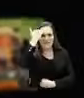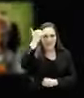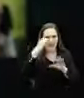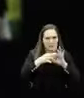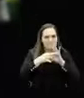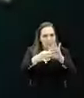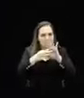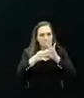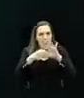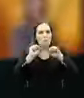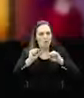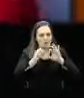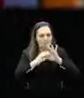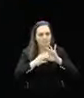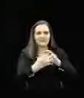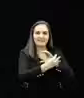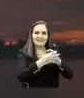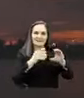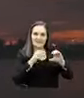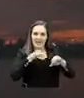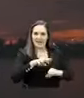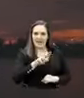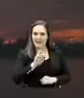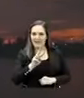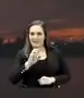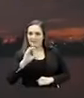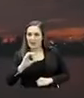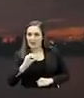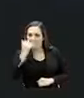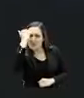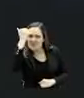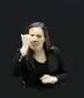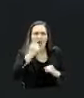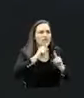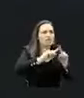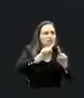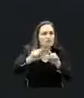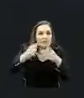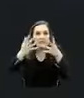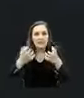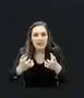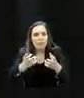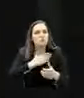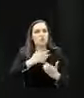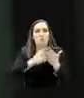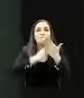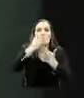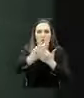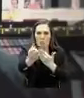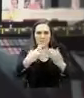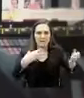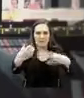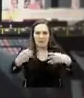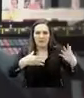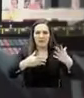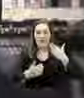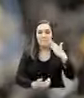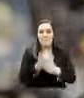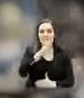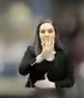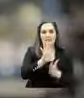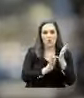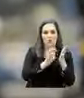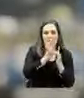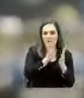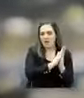realizar proyectos de todo tipo de género, formatos y temáticas. La recepción de proyectos será a partir del 5 de abril hasta